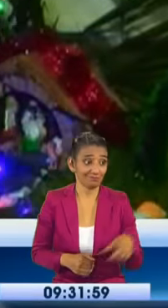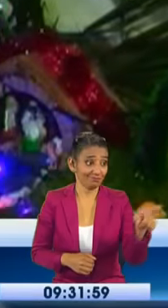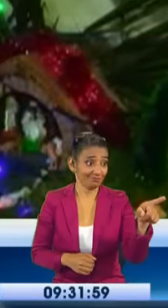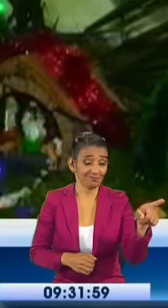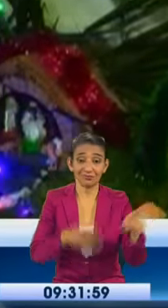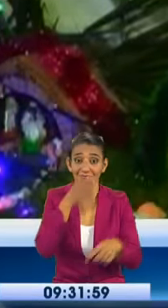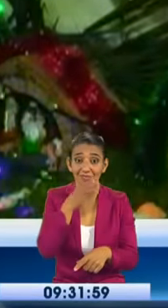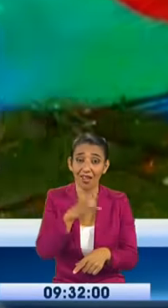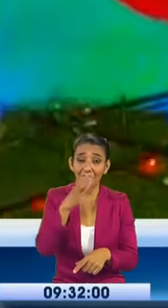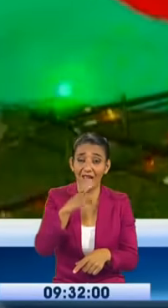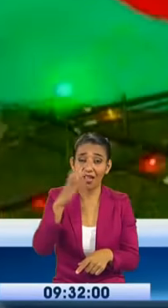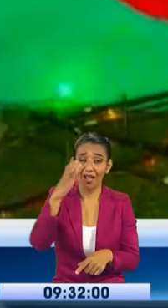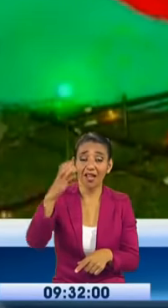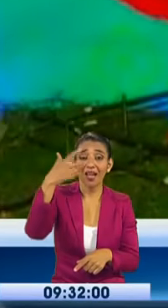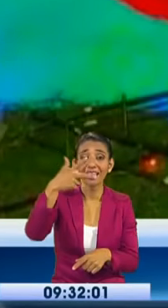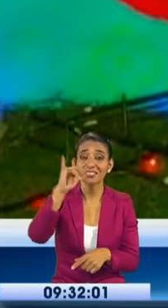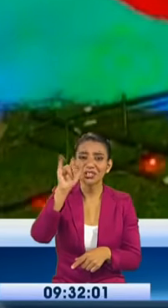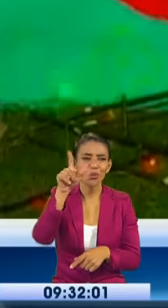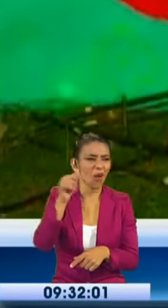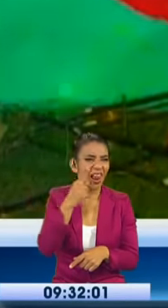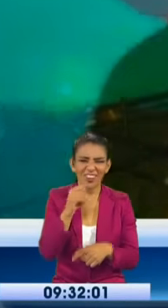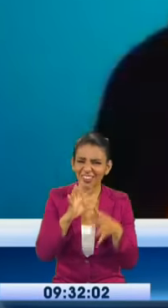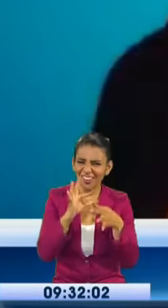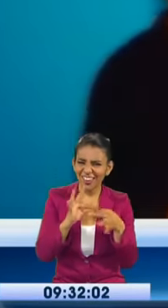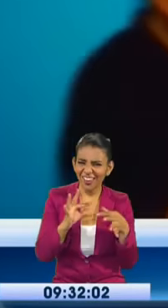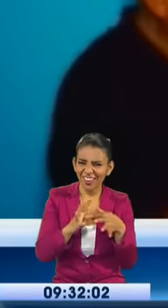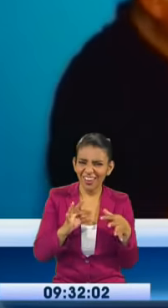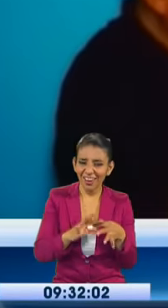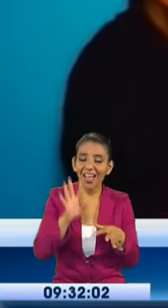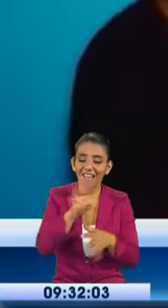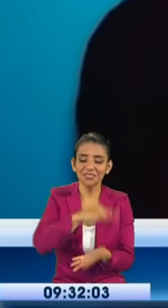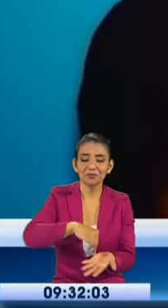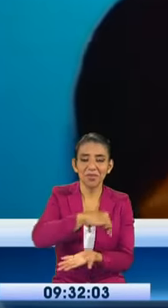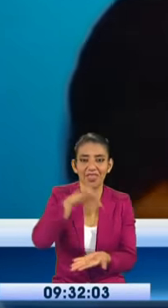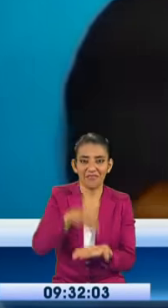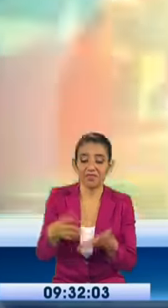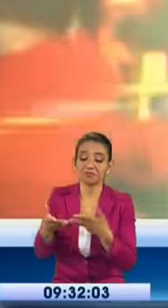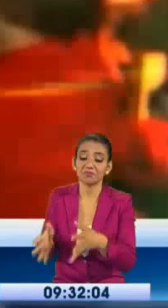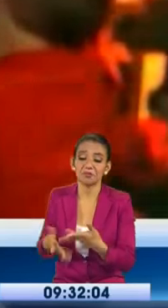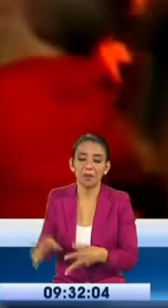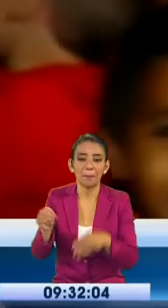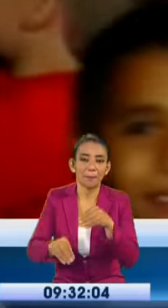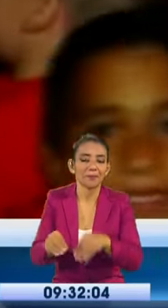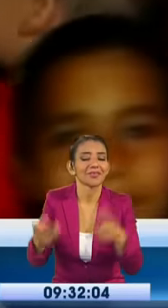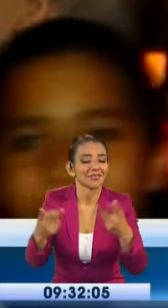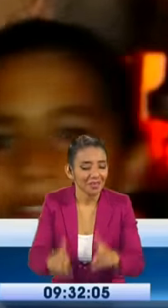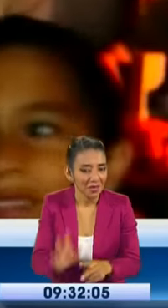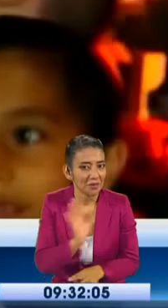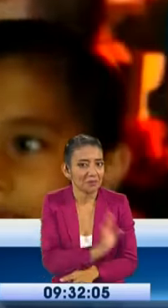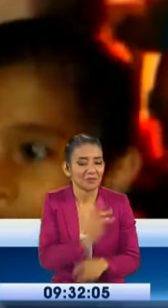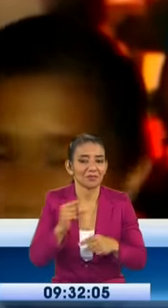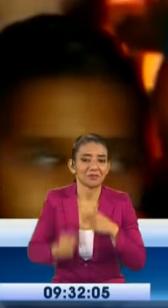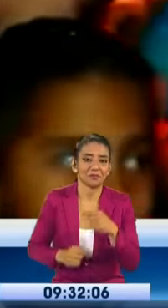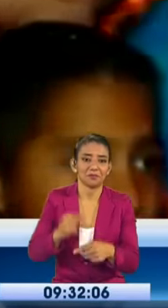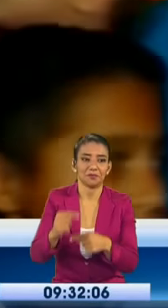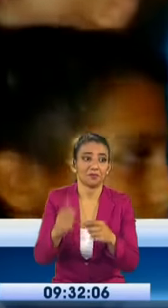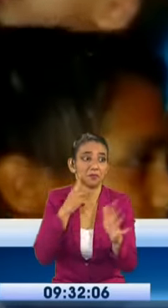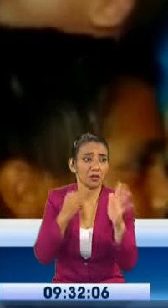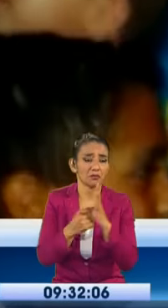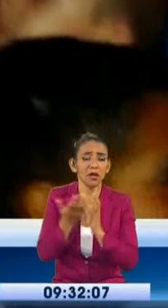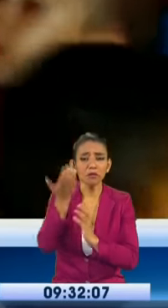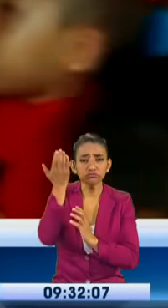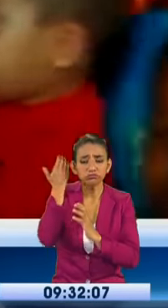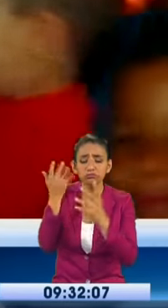Chihualos y elaborar pesebres montubios es una tradición manavita que se conserva en el cantón El Carmen. Antes los íbamos así a los